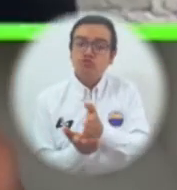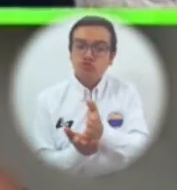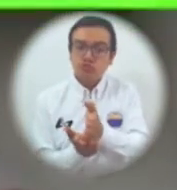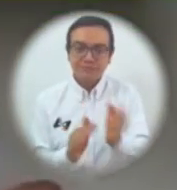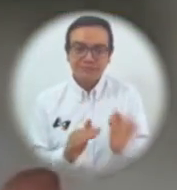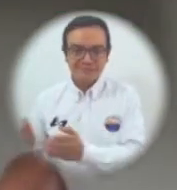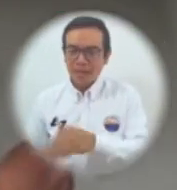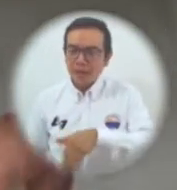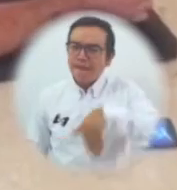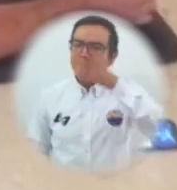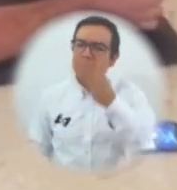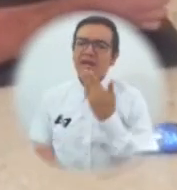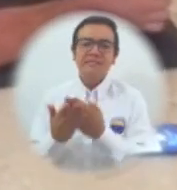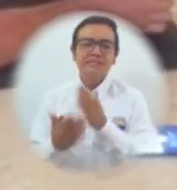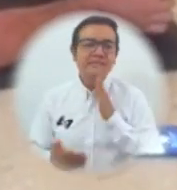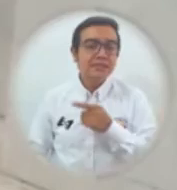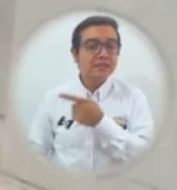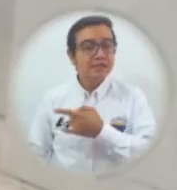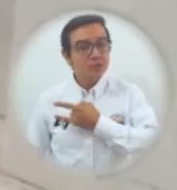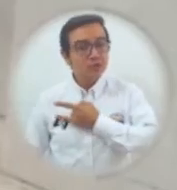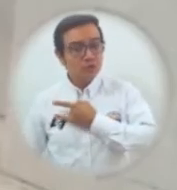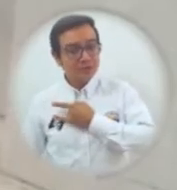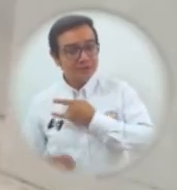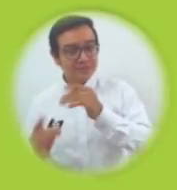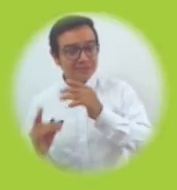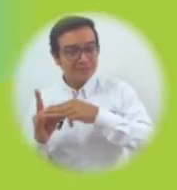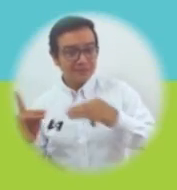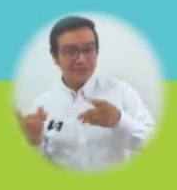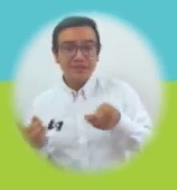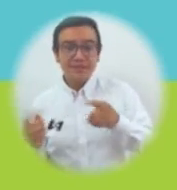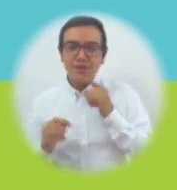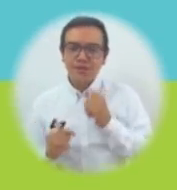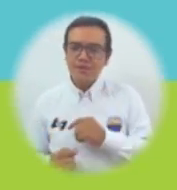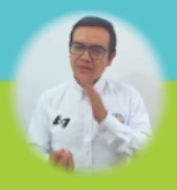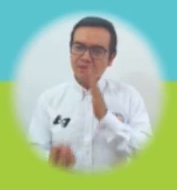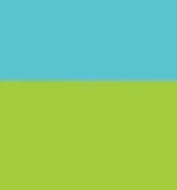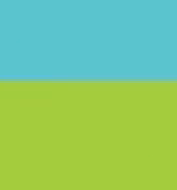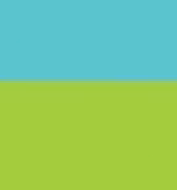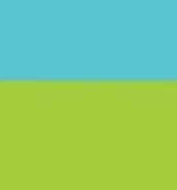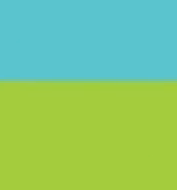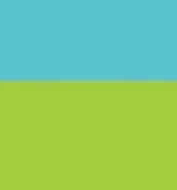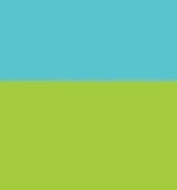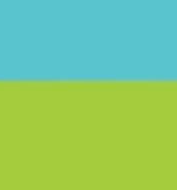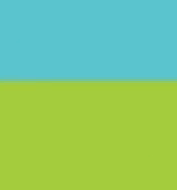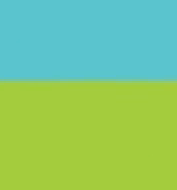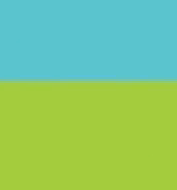estado su salud física y mental desde sus hogares.